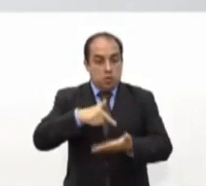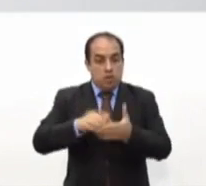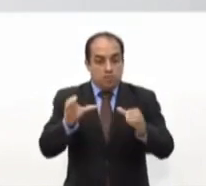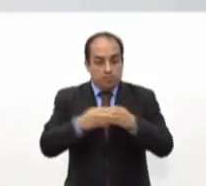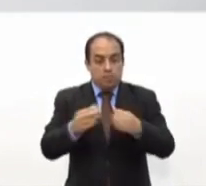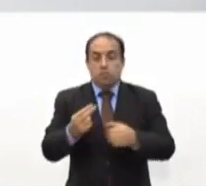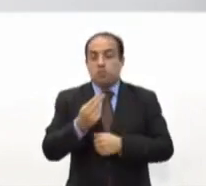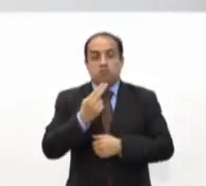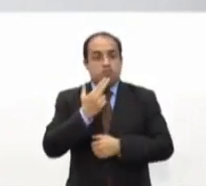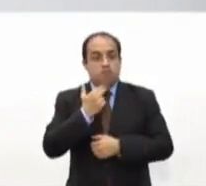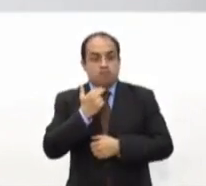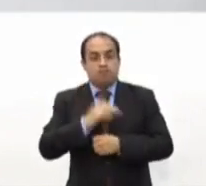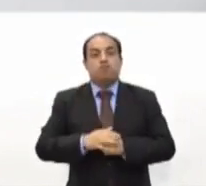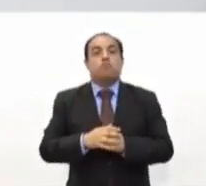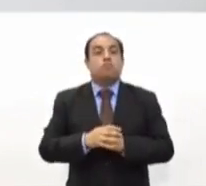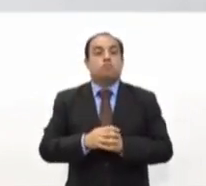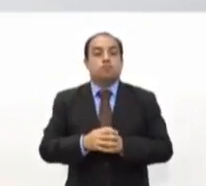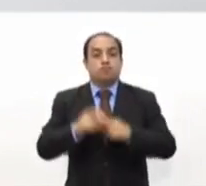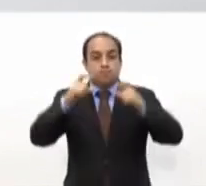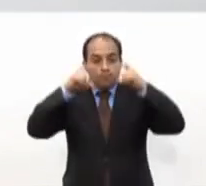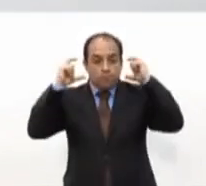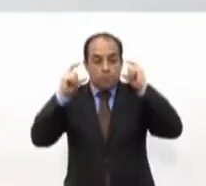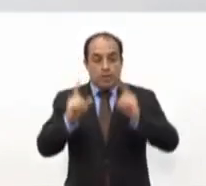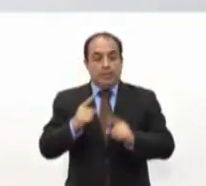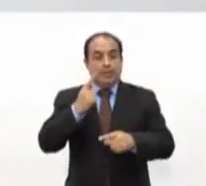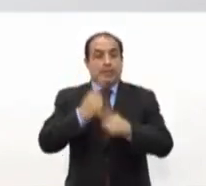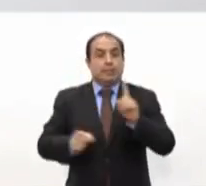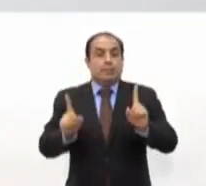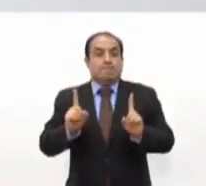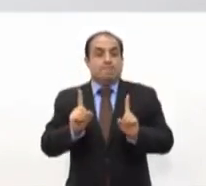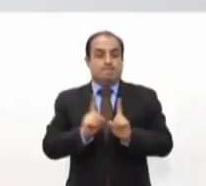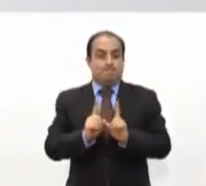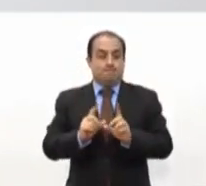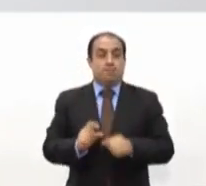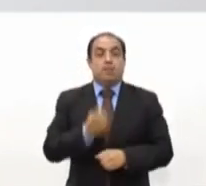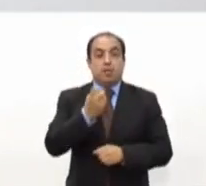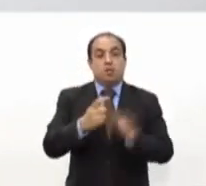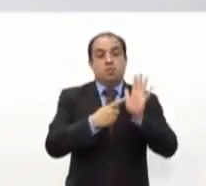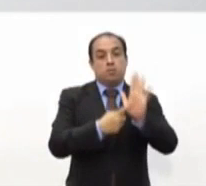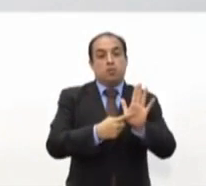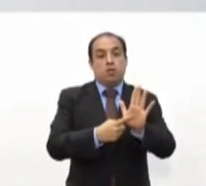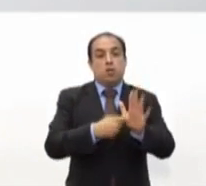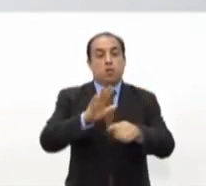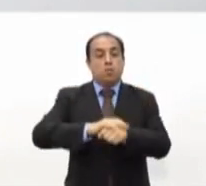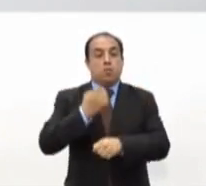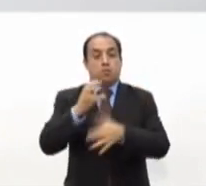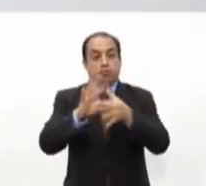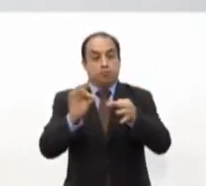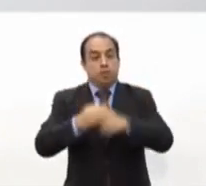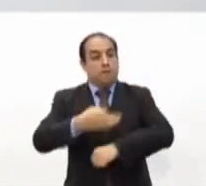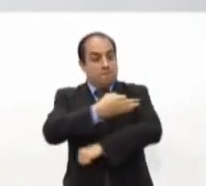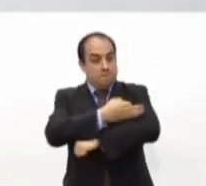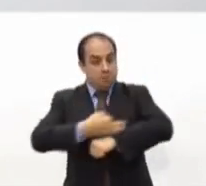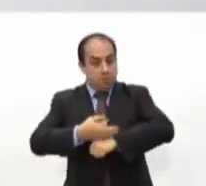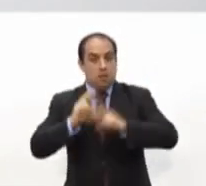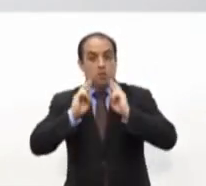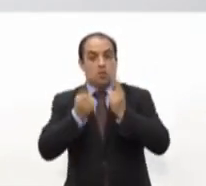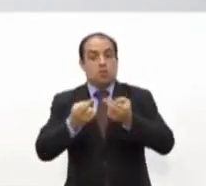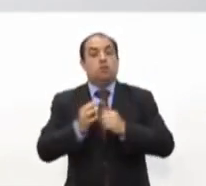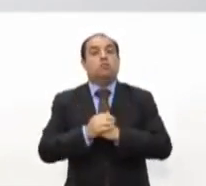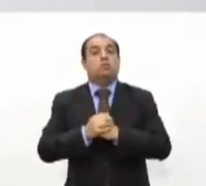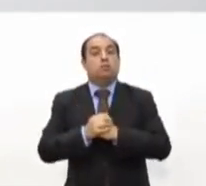cubrebocas y se pierde la sana distancia. Esto está demostrado, por eso hablamos de las fiestas, de las reuniones familiares